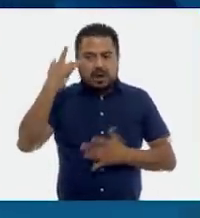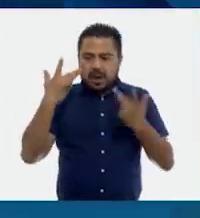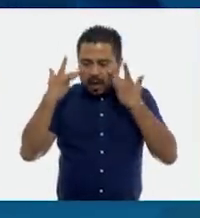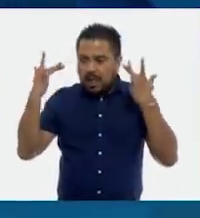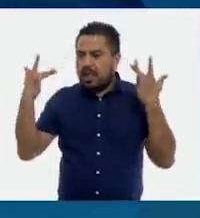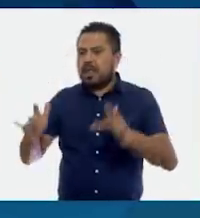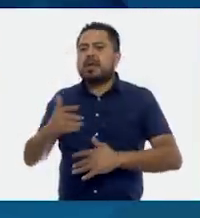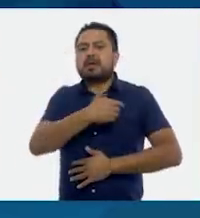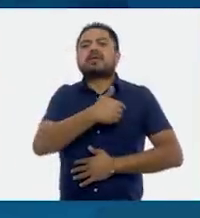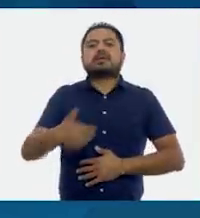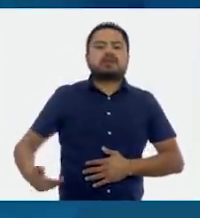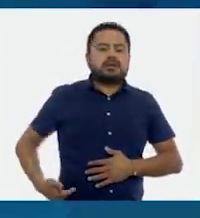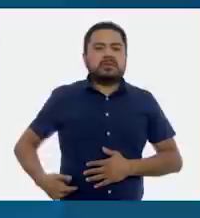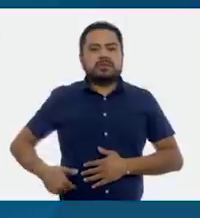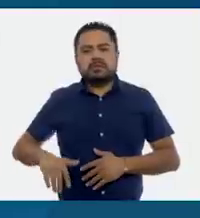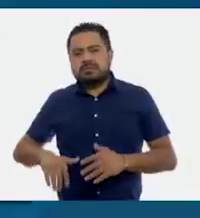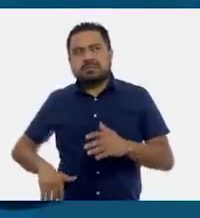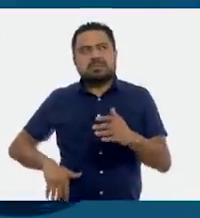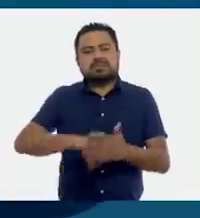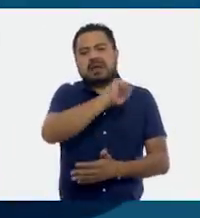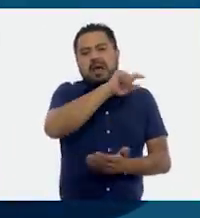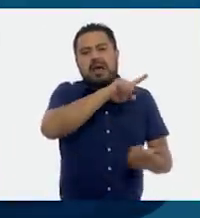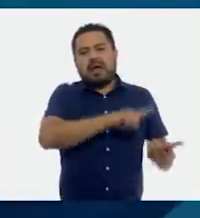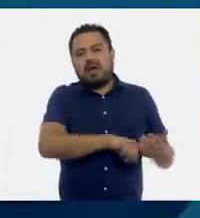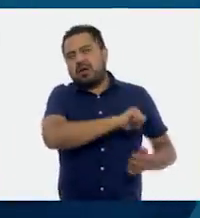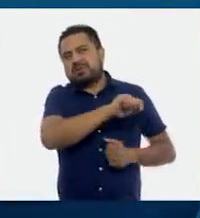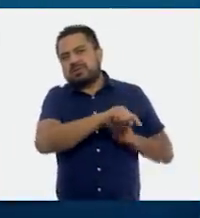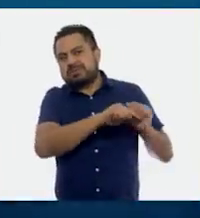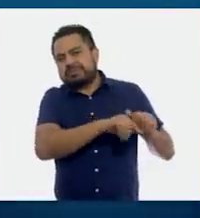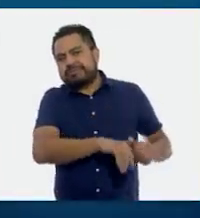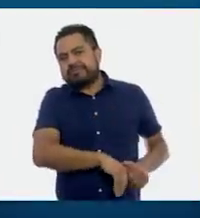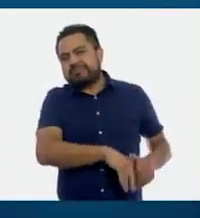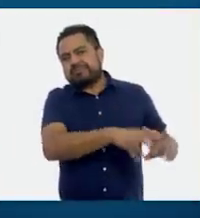renunció a la presidencia y partió al exilio.